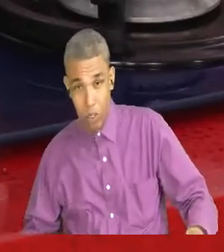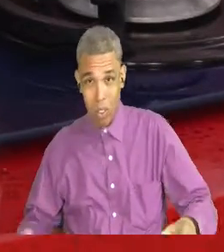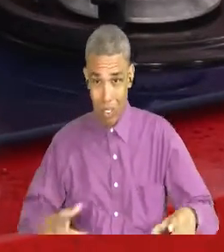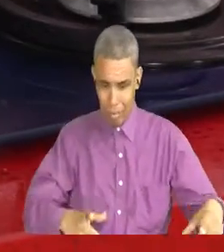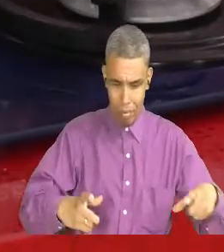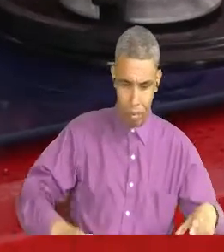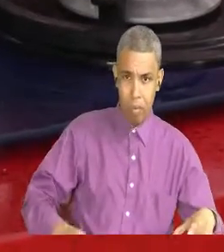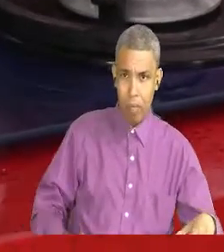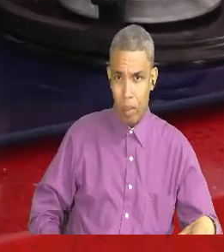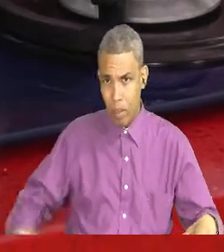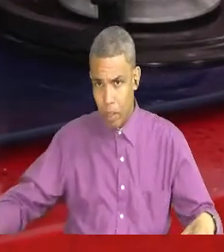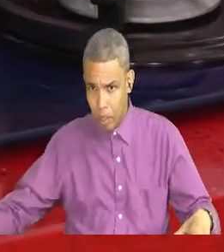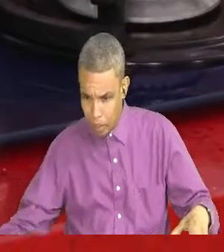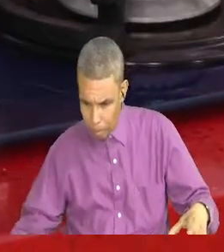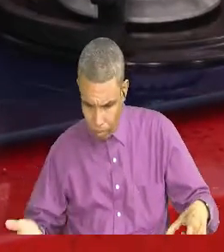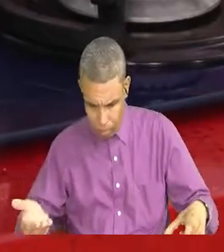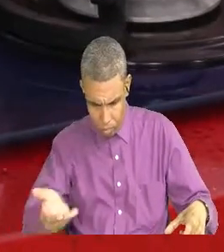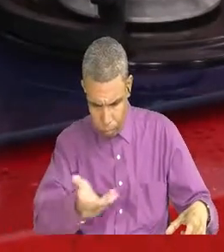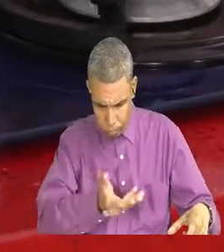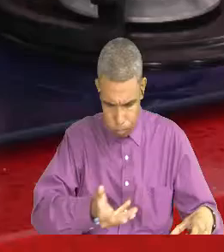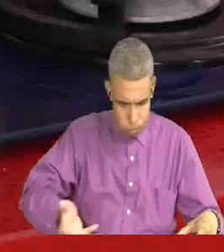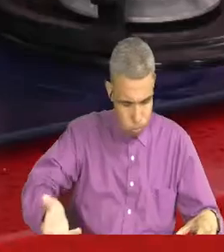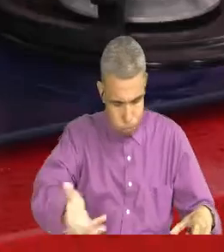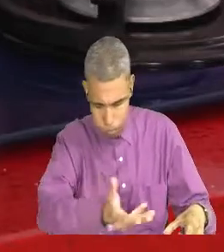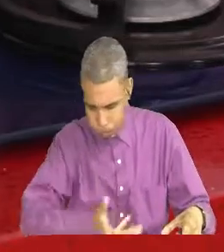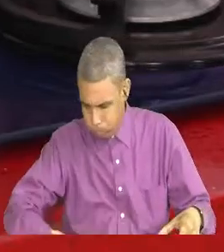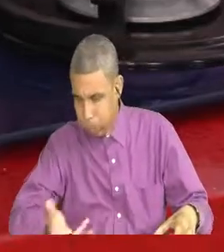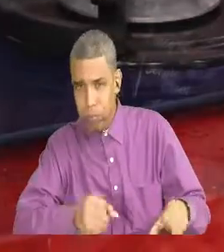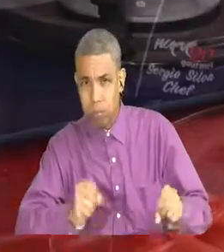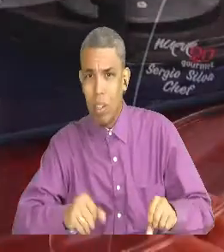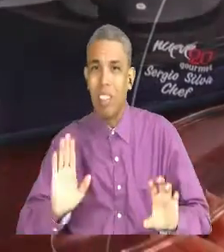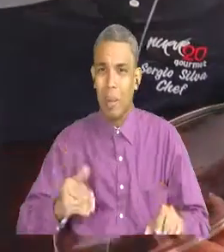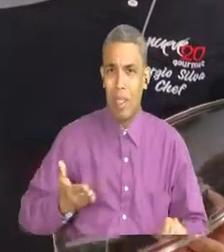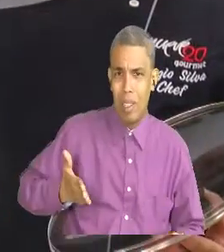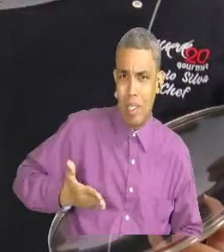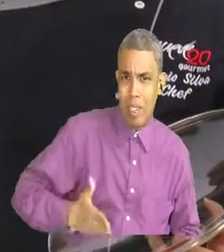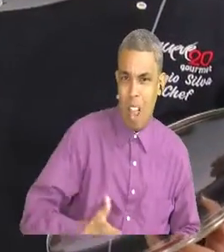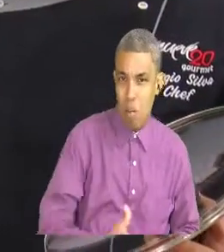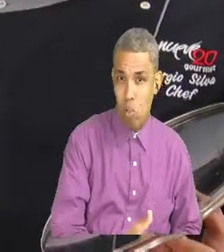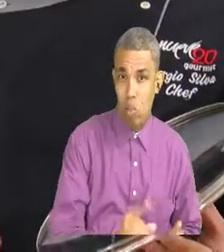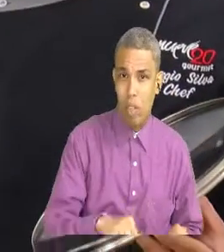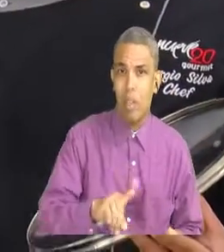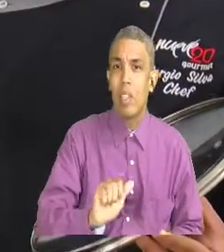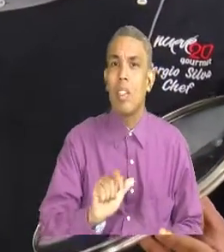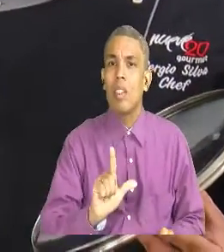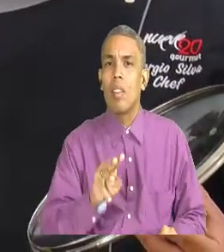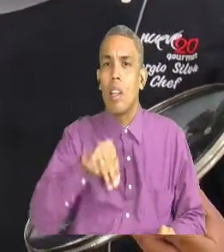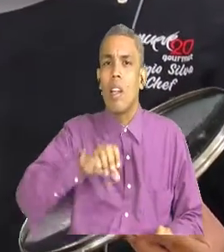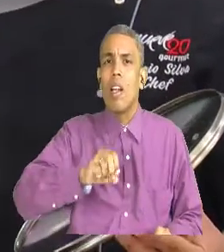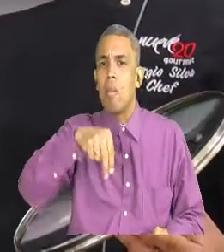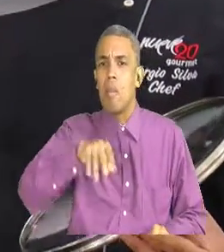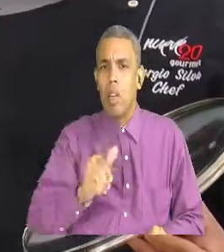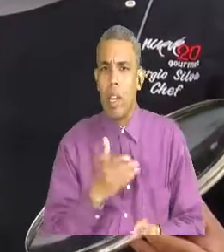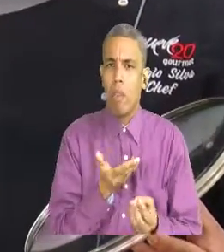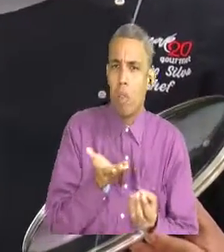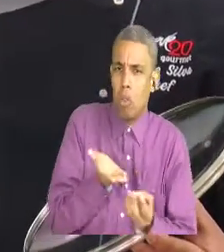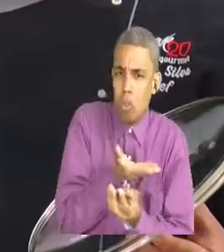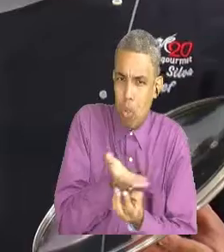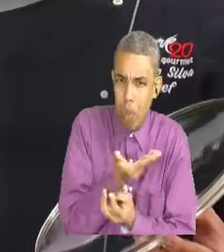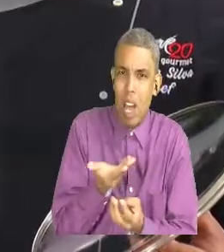un salmón también tipo provenzal, que a la salsa napolitana se le agregue el tomate, unas aceitunas,